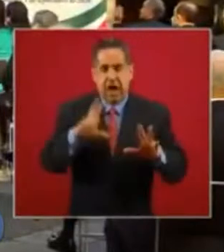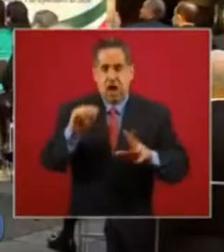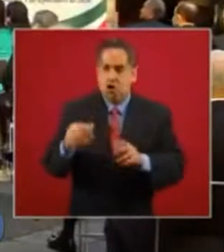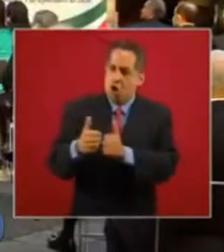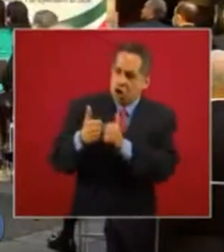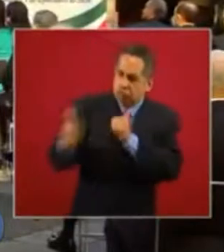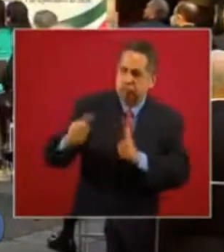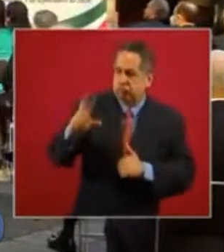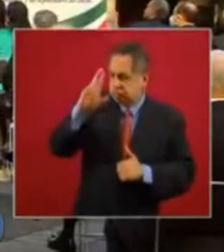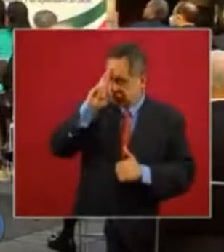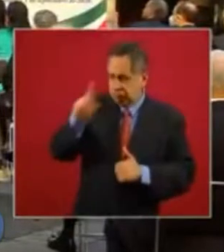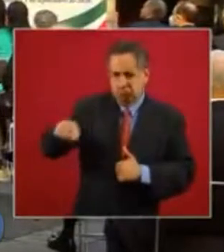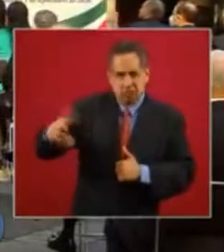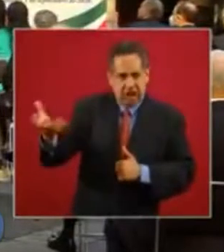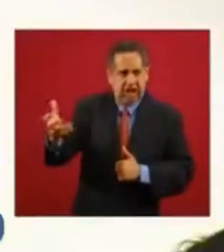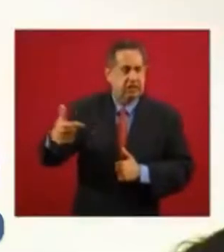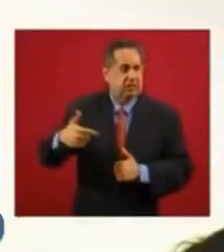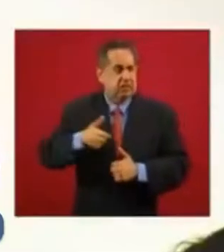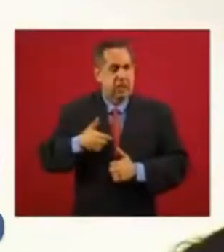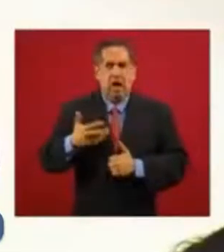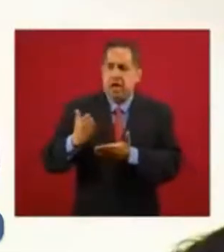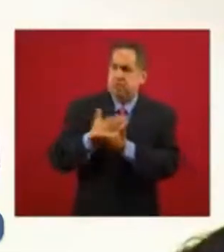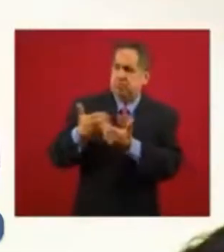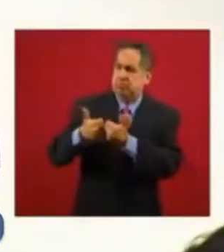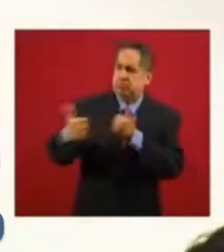el poder de los poderes.